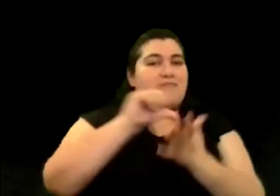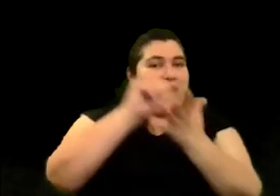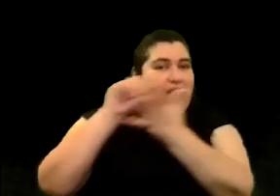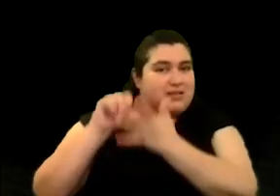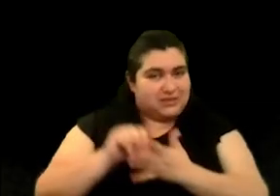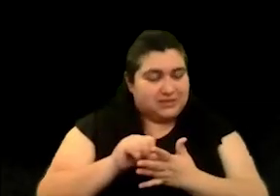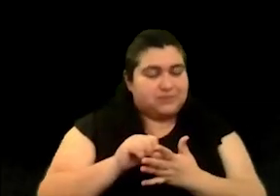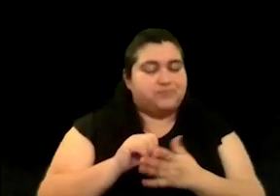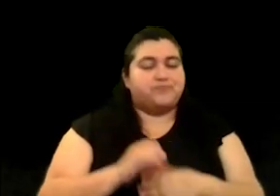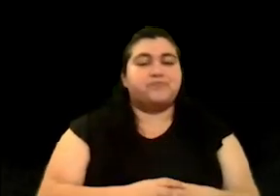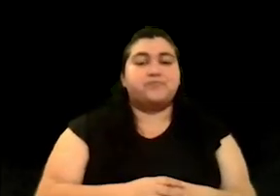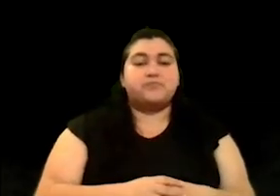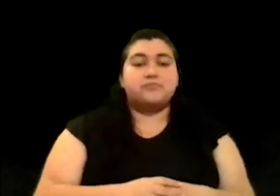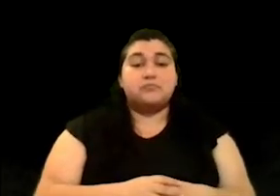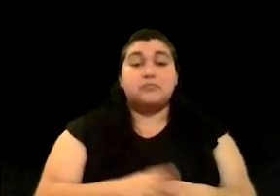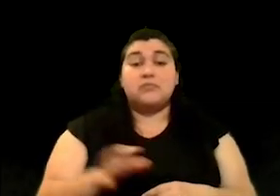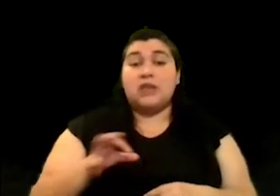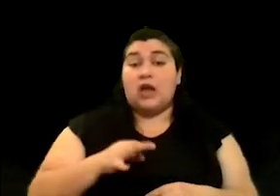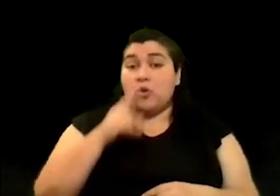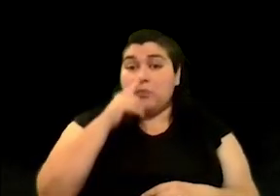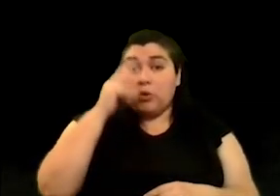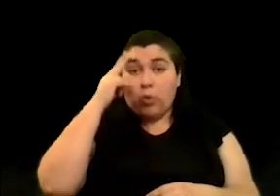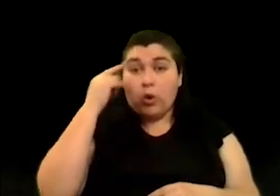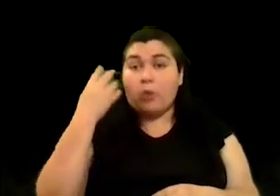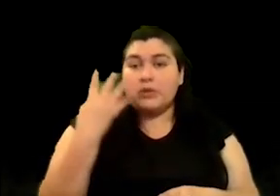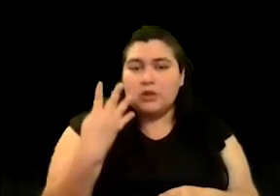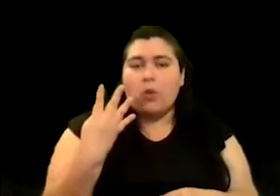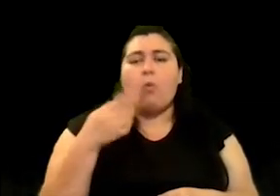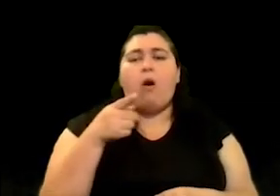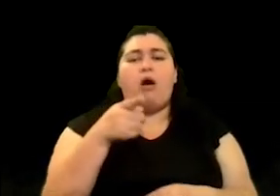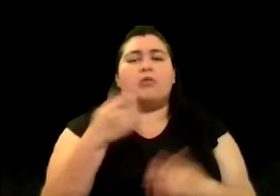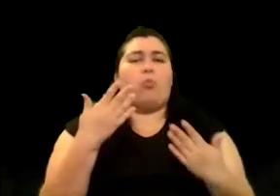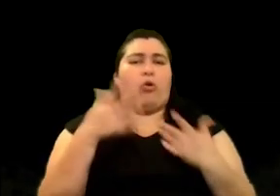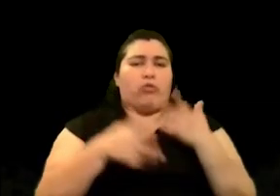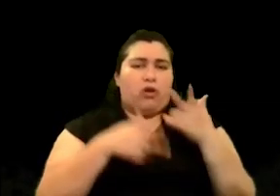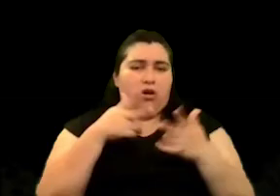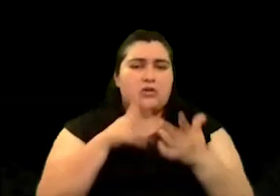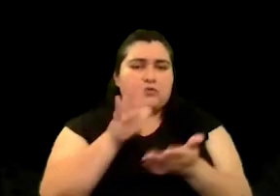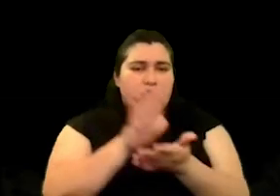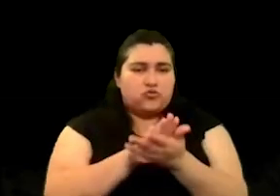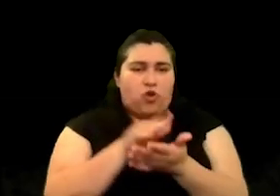Antes del 94, y esto lo puede ver en la causa Ekmejian,